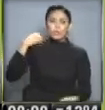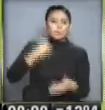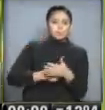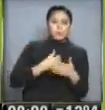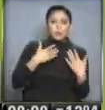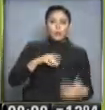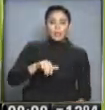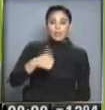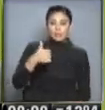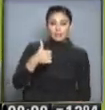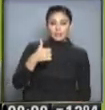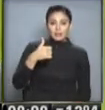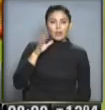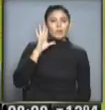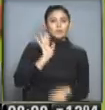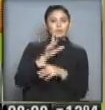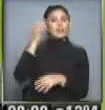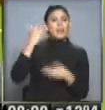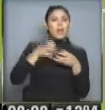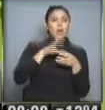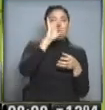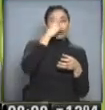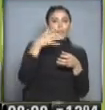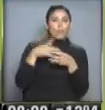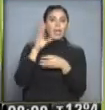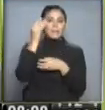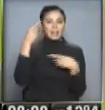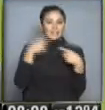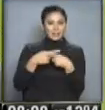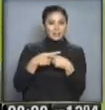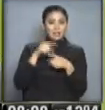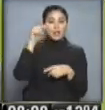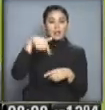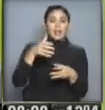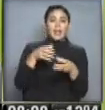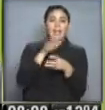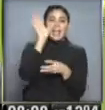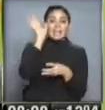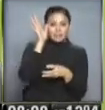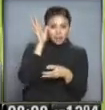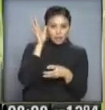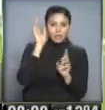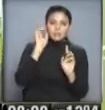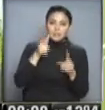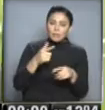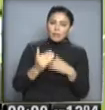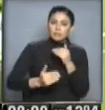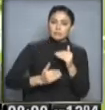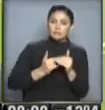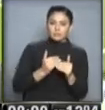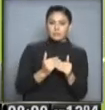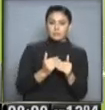victoria. Nos recuerda al partido de Uruguay y Brasil, que ya detallamos. Italia hizo los méritos suficientes. Claro,